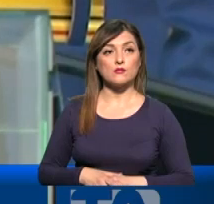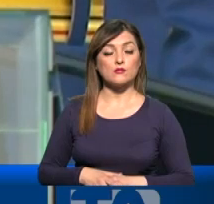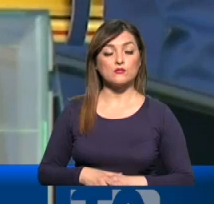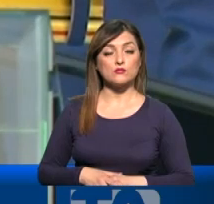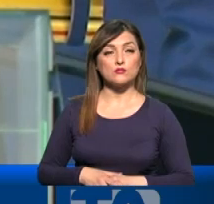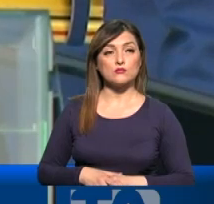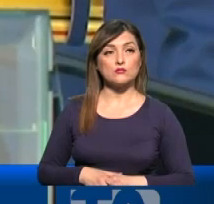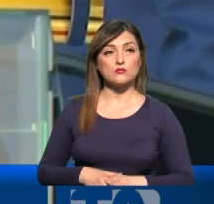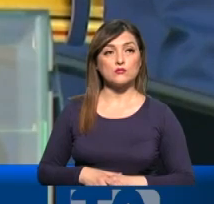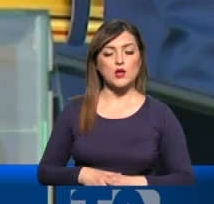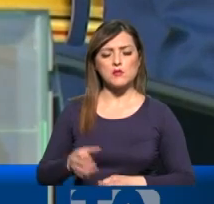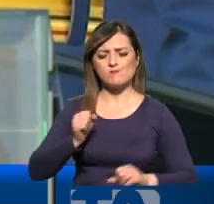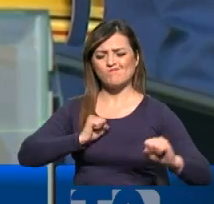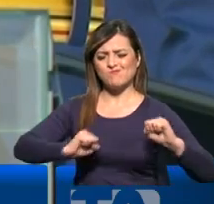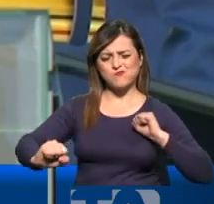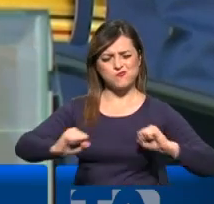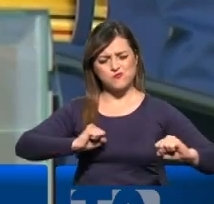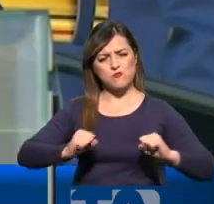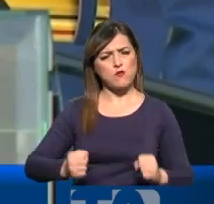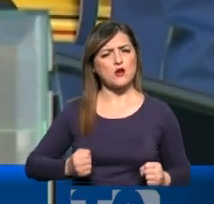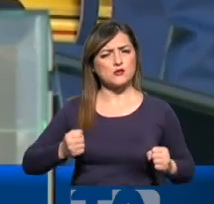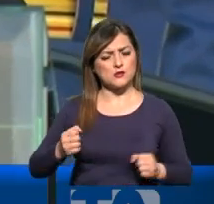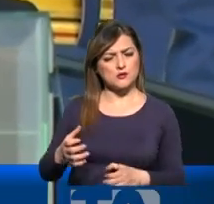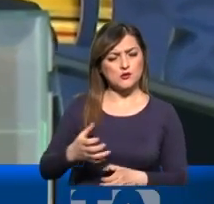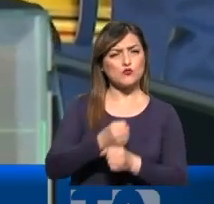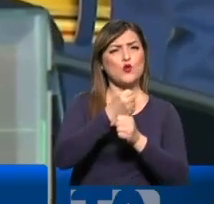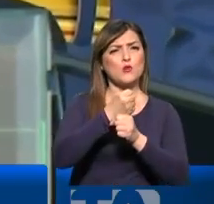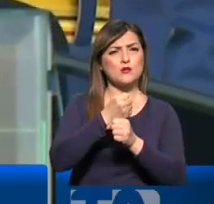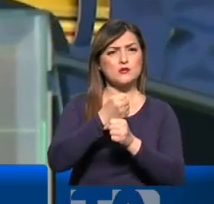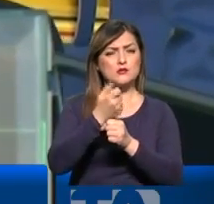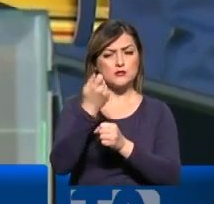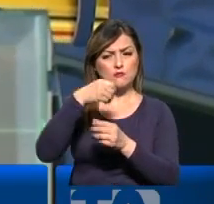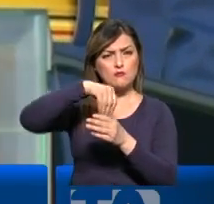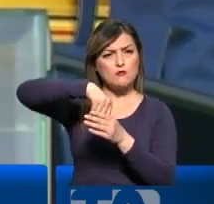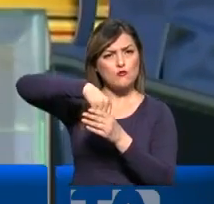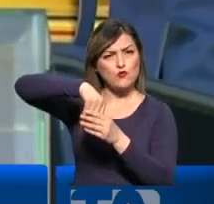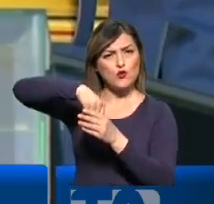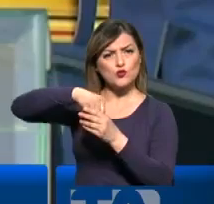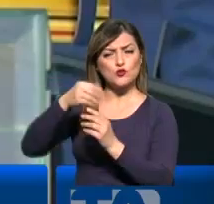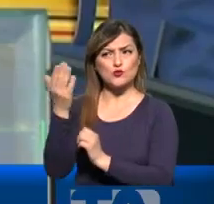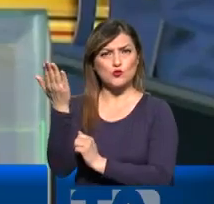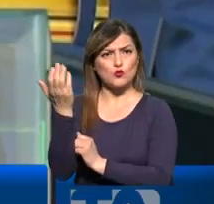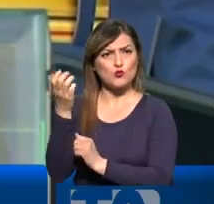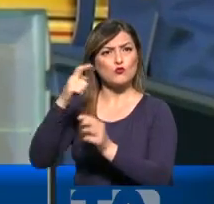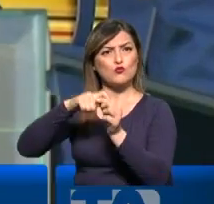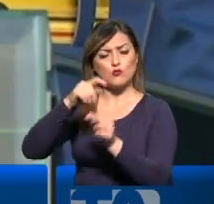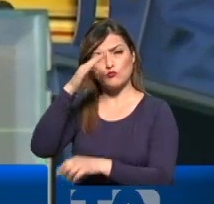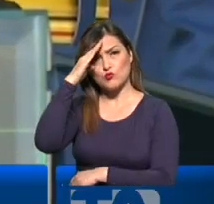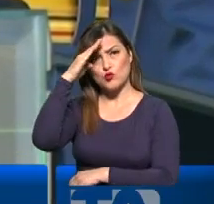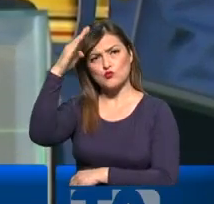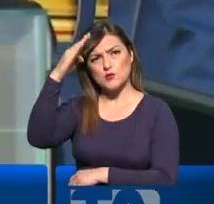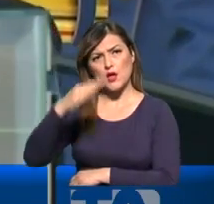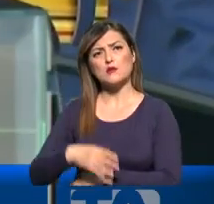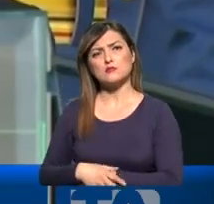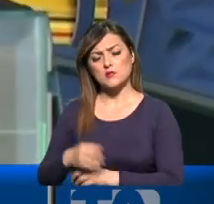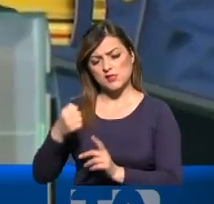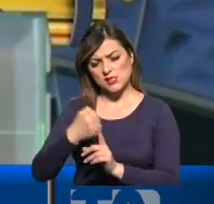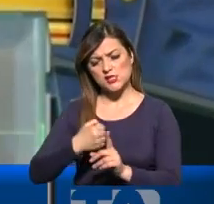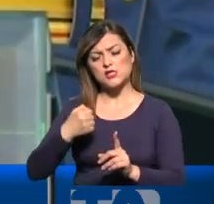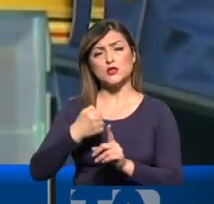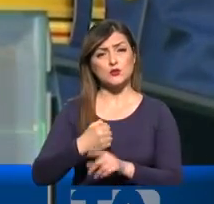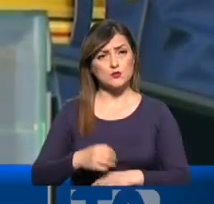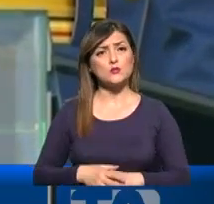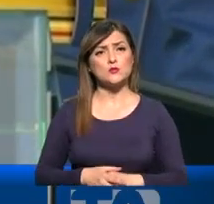escatimará esfuerzos para recuperar los recursos de los afiliados y jubilados de la